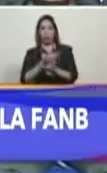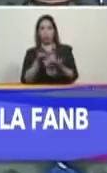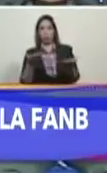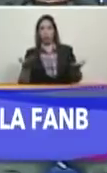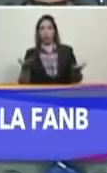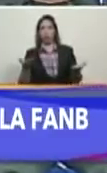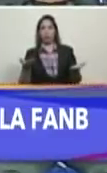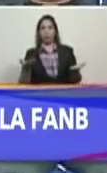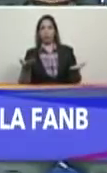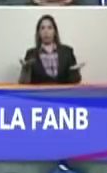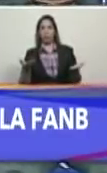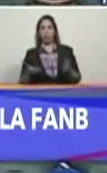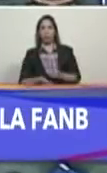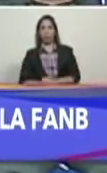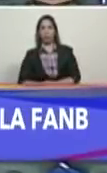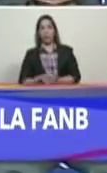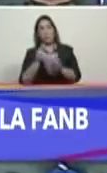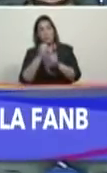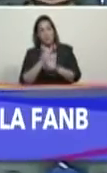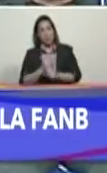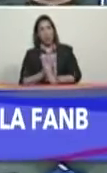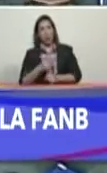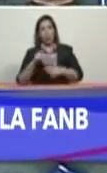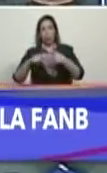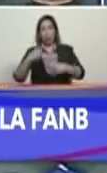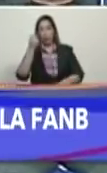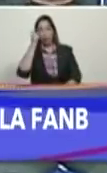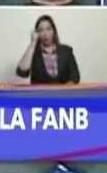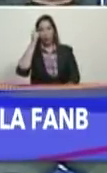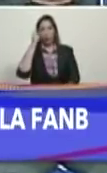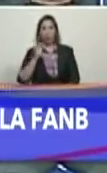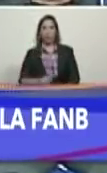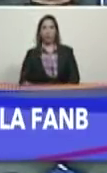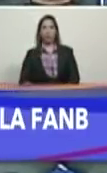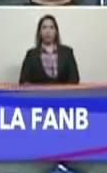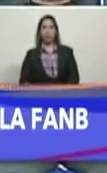Espero que hayan pasado unos días